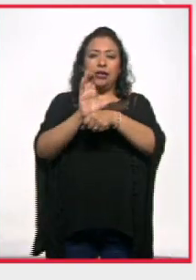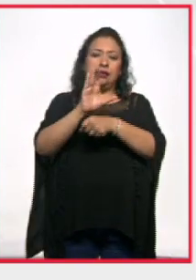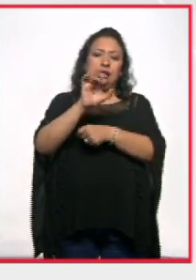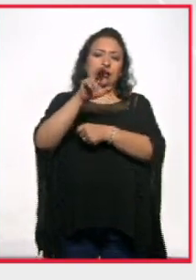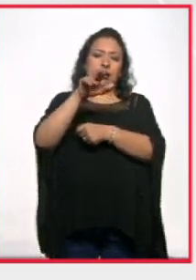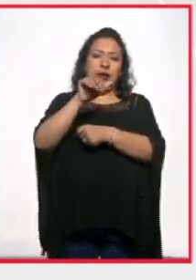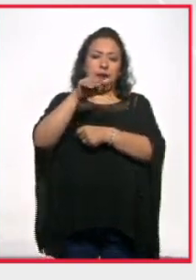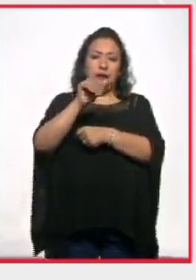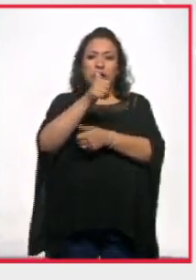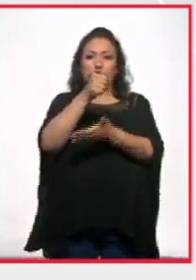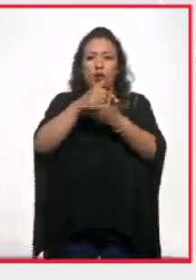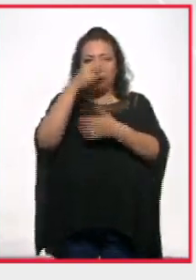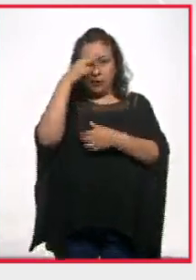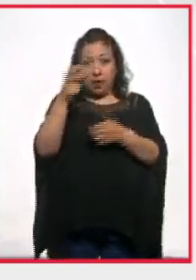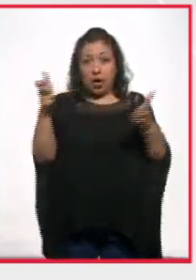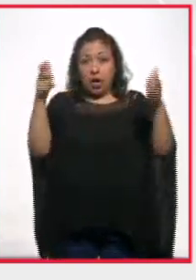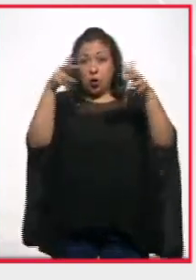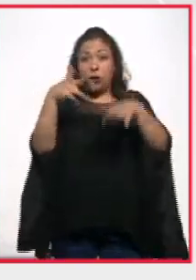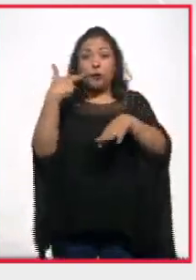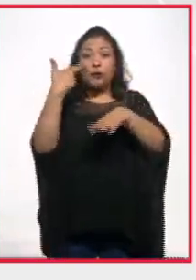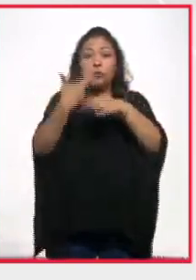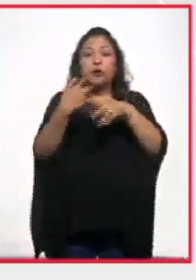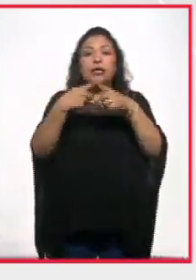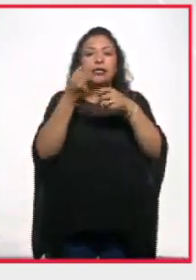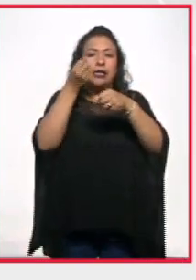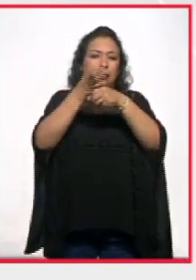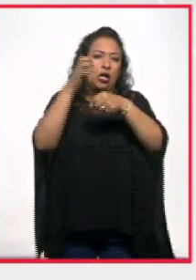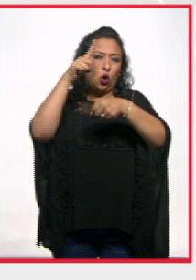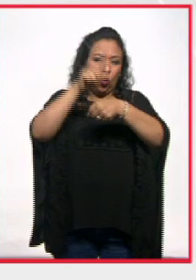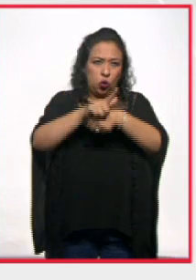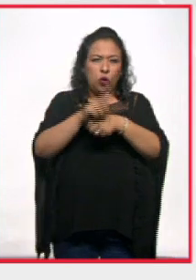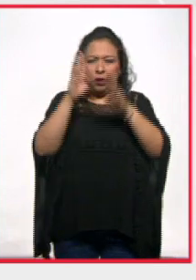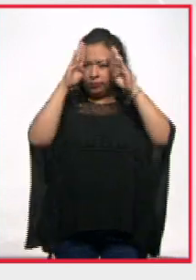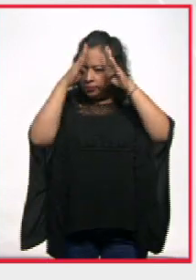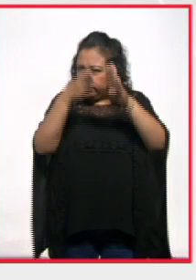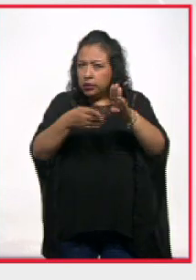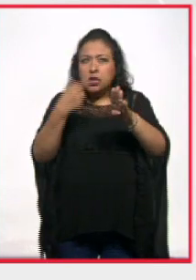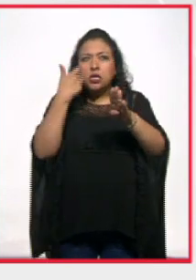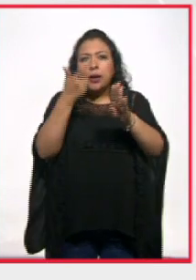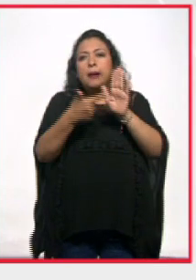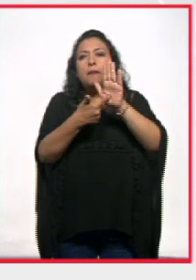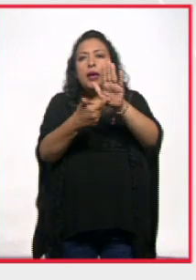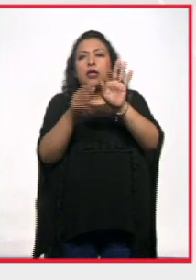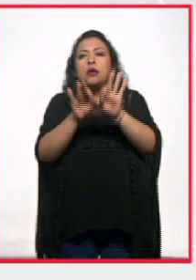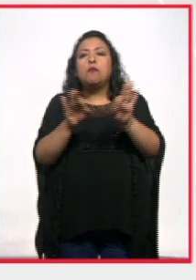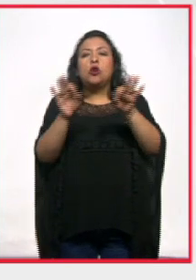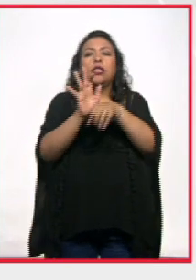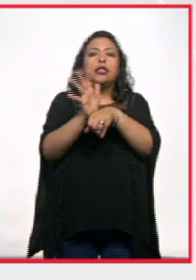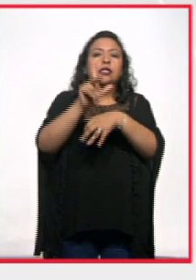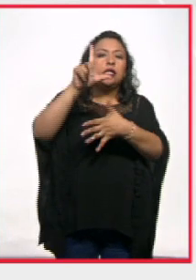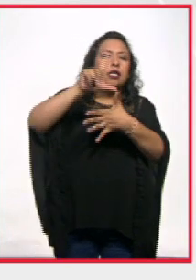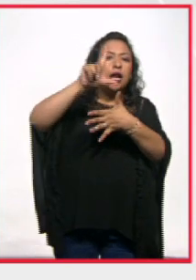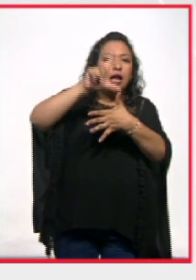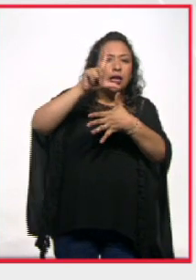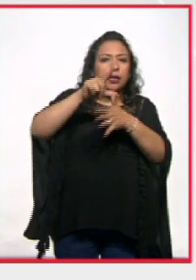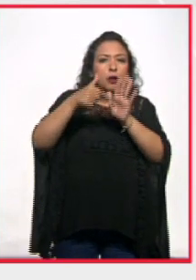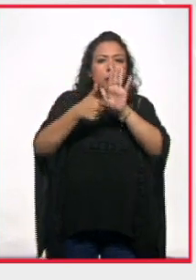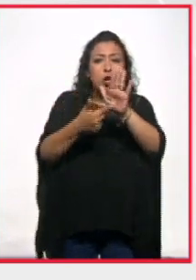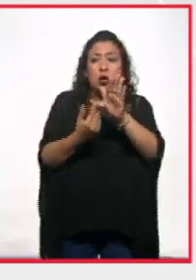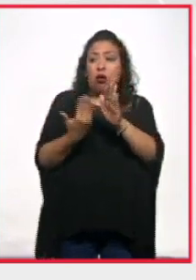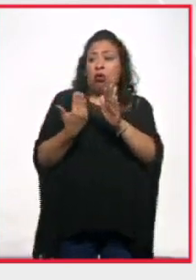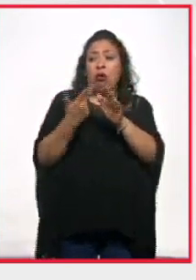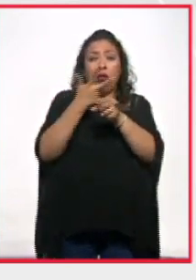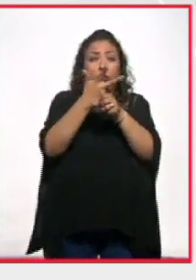México, un encuentro organizado por la Secretaría de Cultura que está dedicado a mostrar lo más destacado del cine latinoamericano de